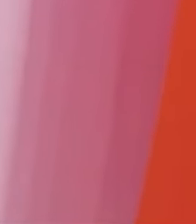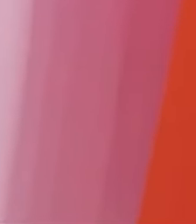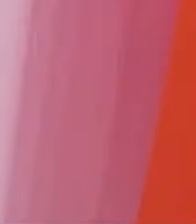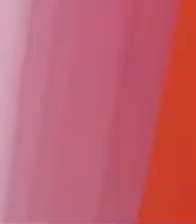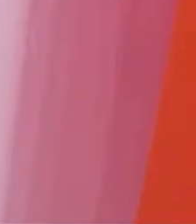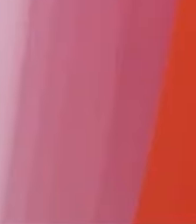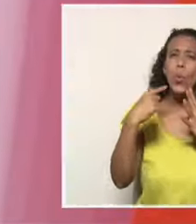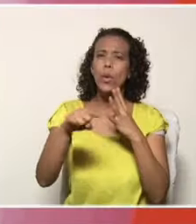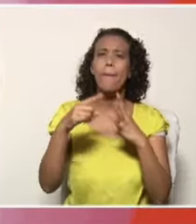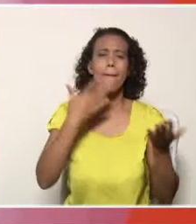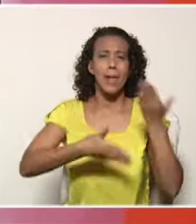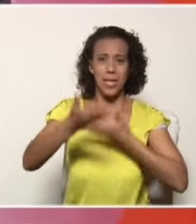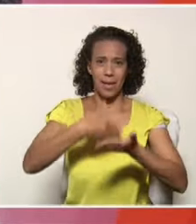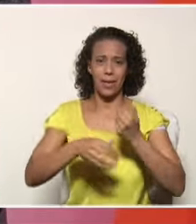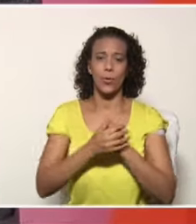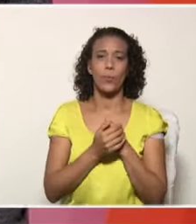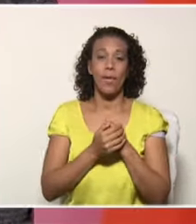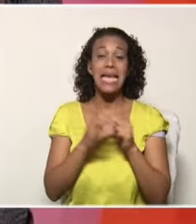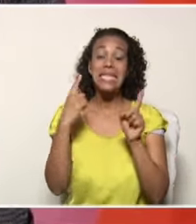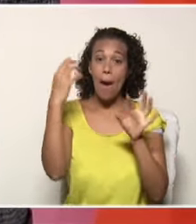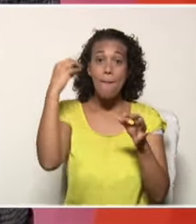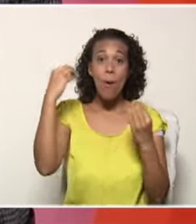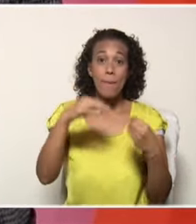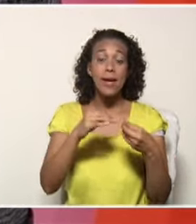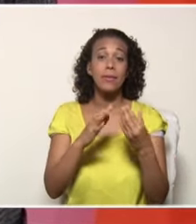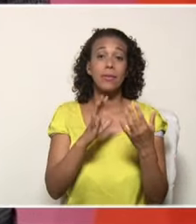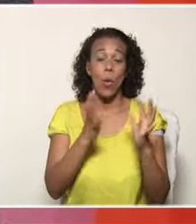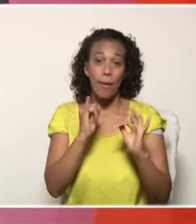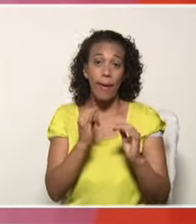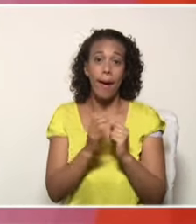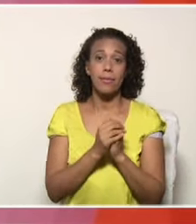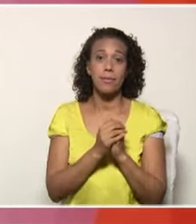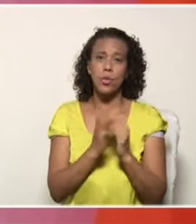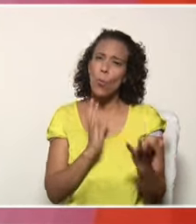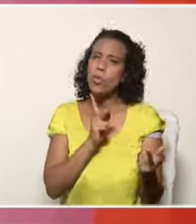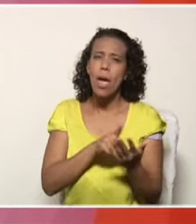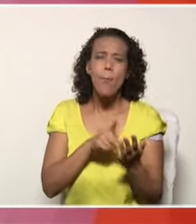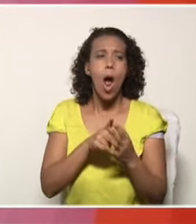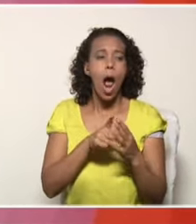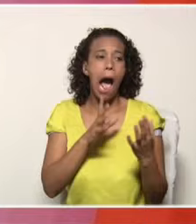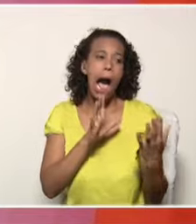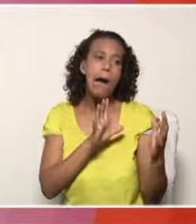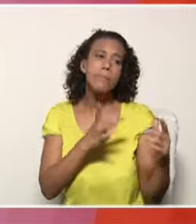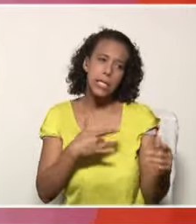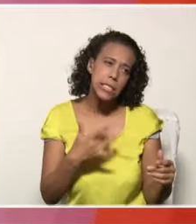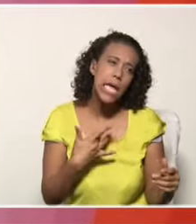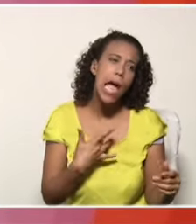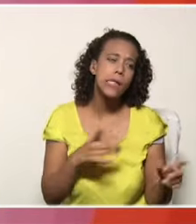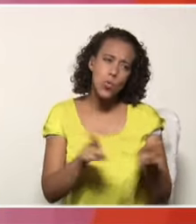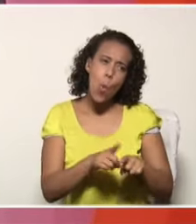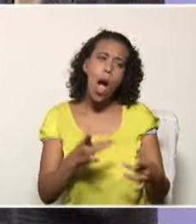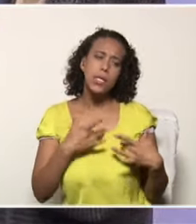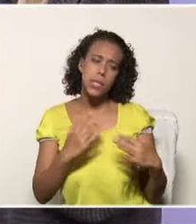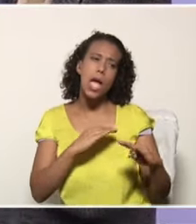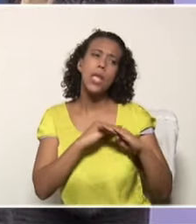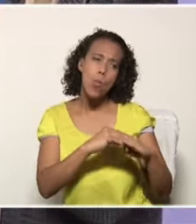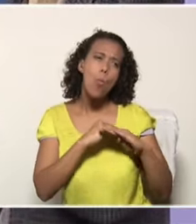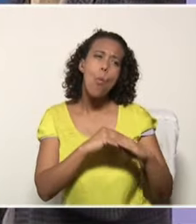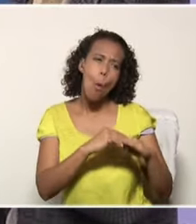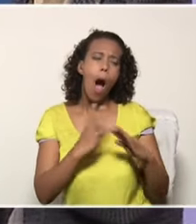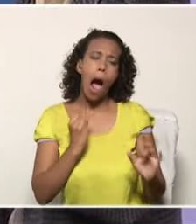esa persona está teniendo. En ese momento que nos estamos comunicando, nos ponemos en el lugar del otro. ¿Ok? Con la empatía yo